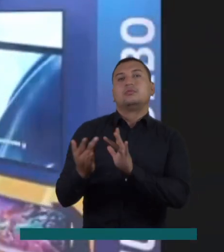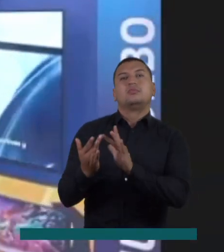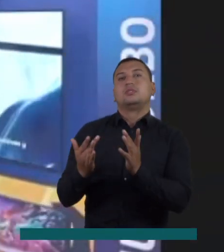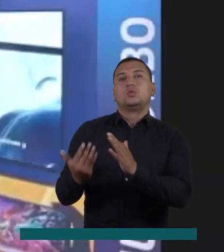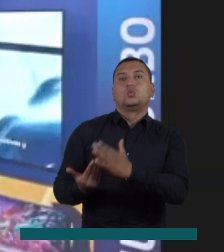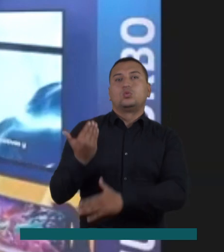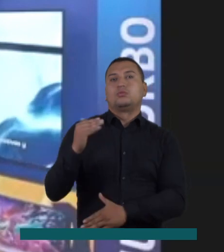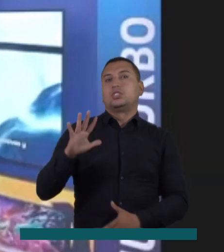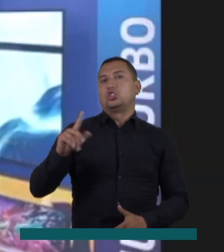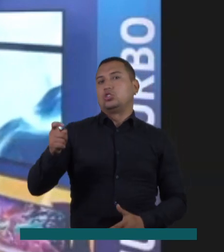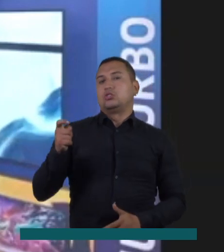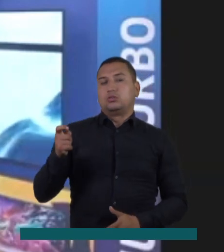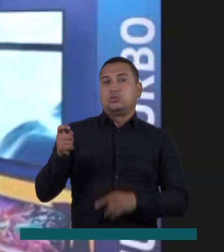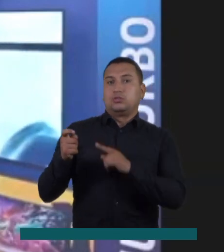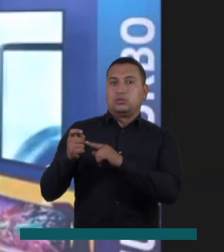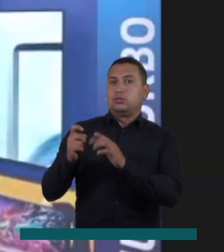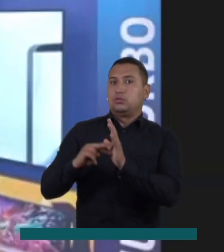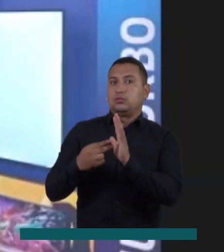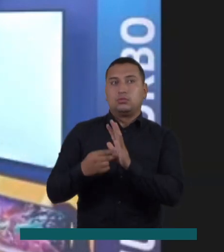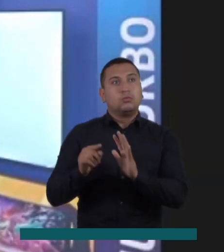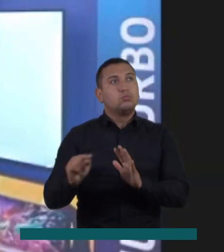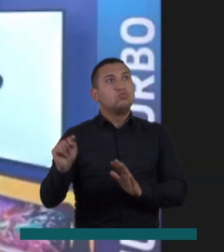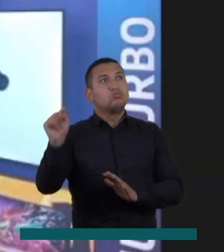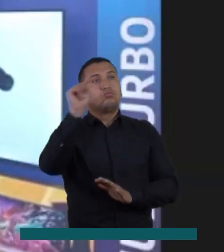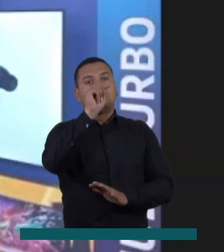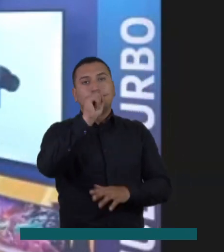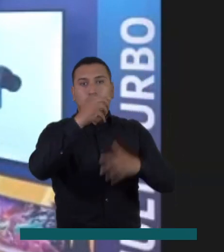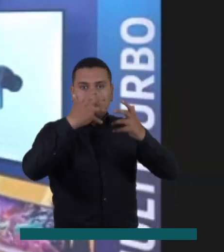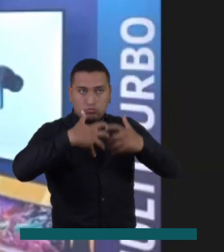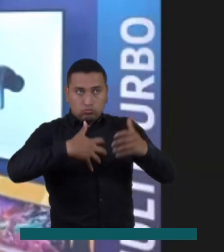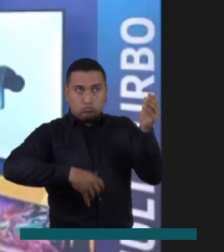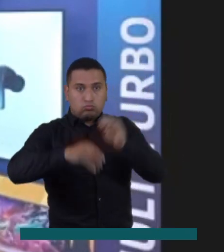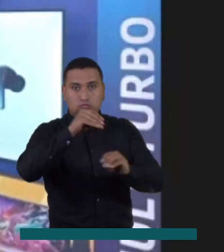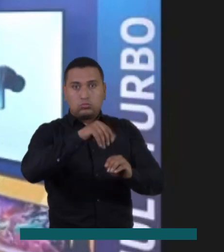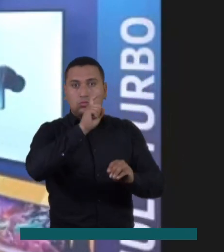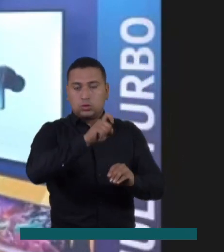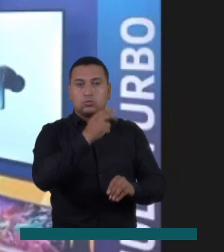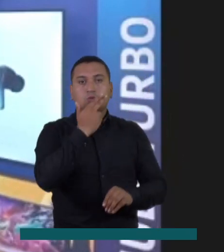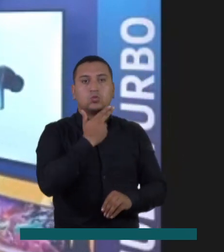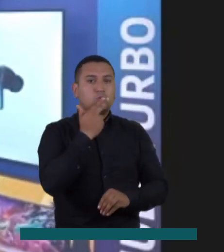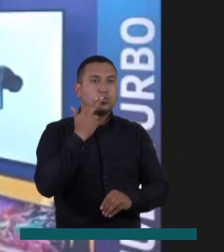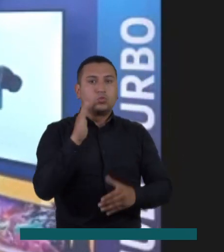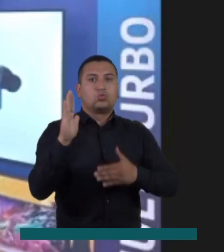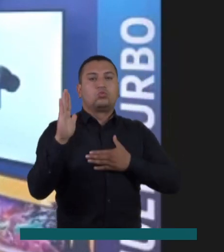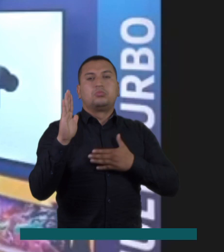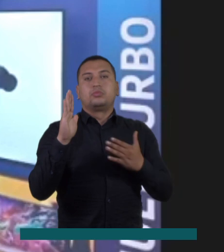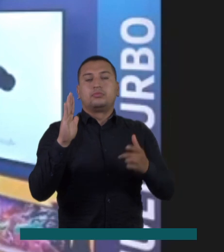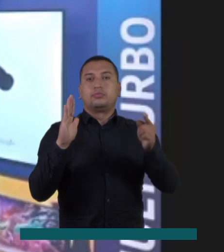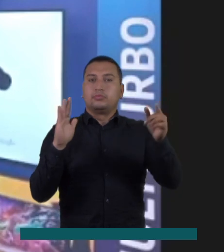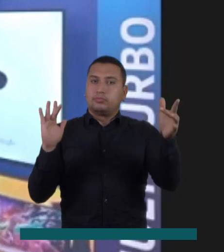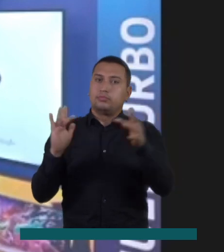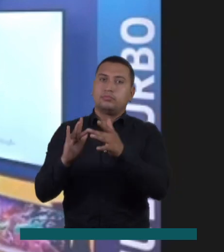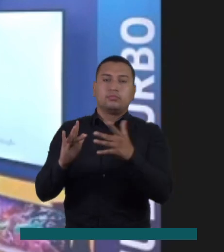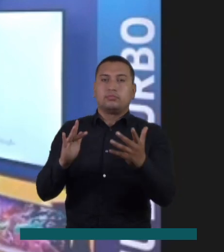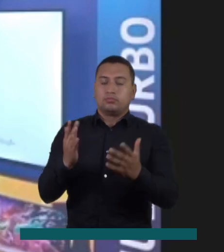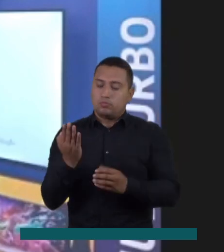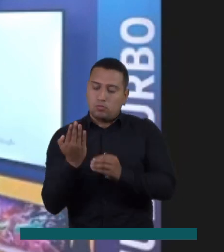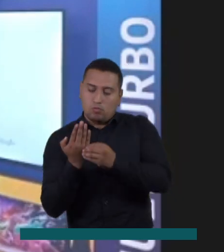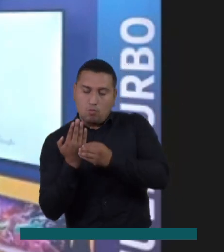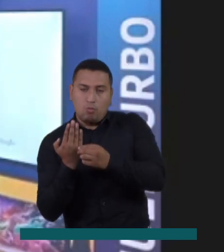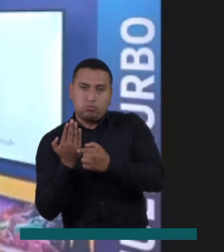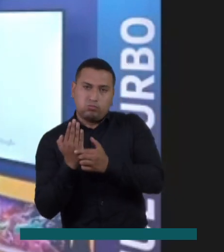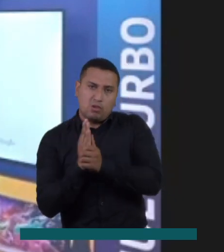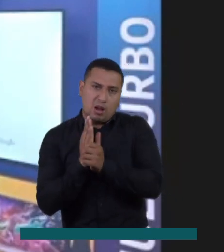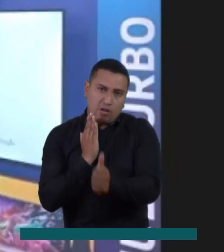esta nueva red, lo que significa que los fabricantes debemos estar comprometidos en implementar, digamos, que componentes, hablo de procesadores,